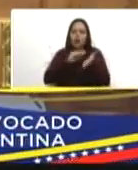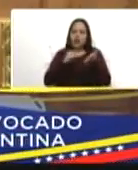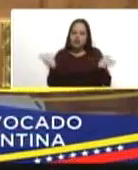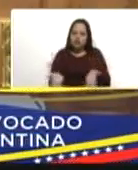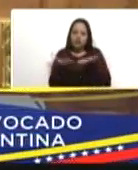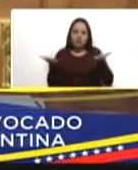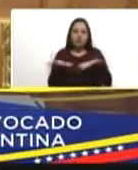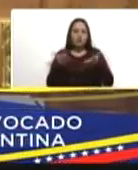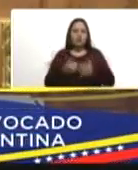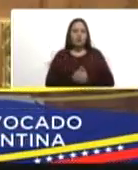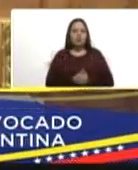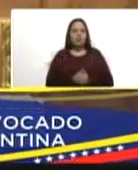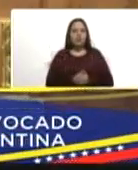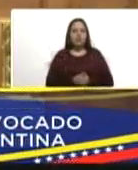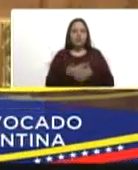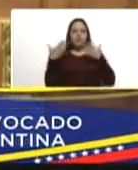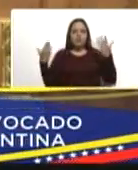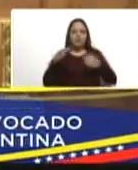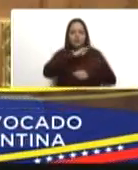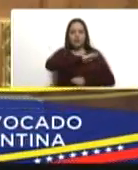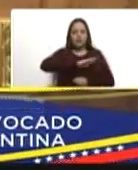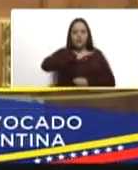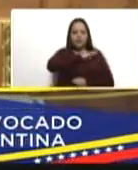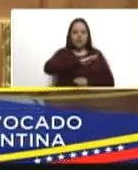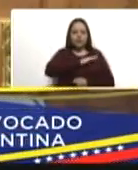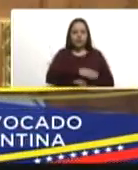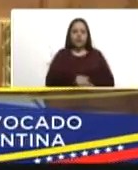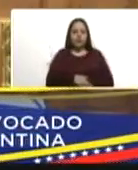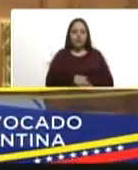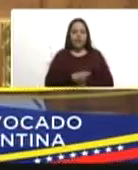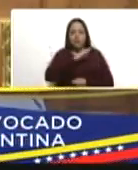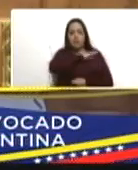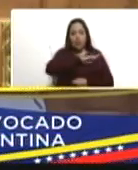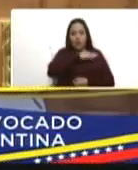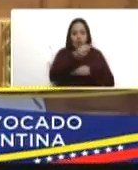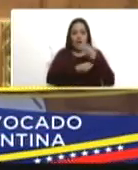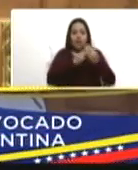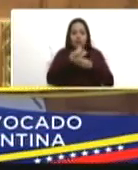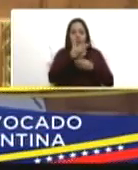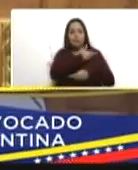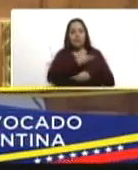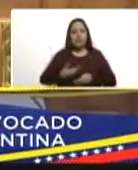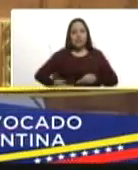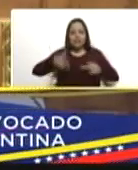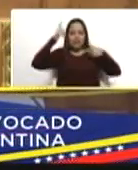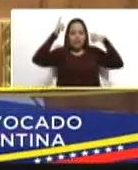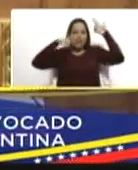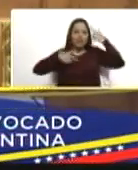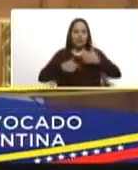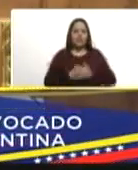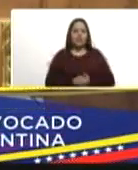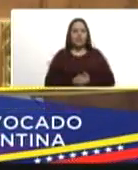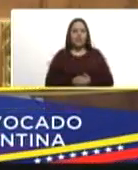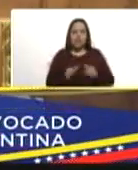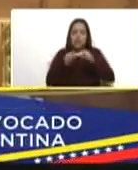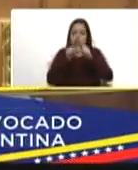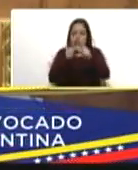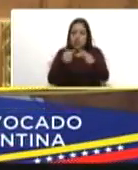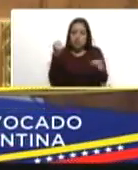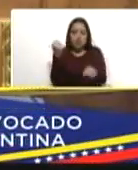relanzar las grandes misiones y misiones por el comandante Hugo Chávez mantener las